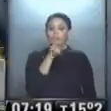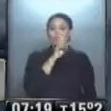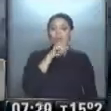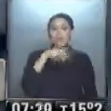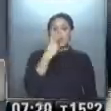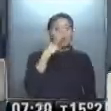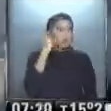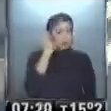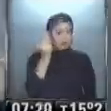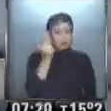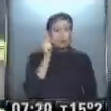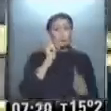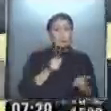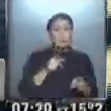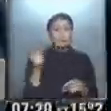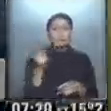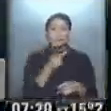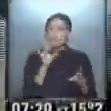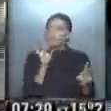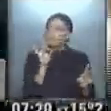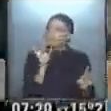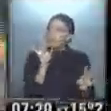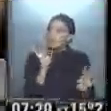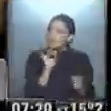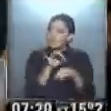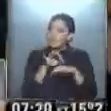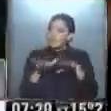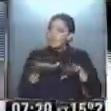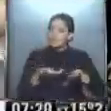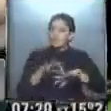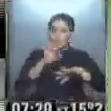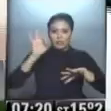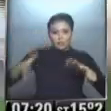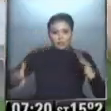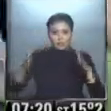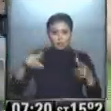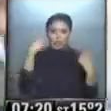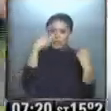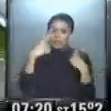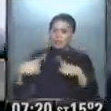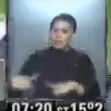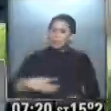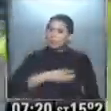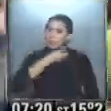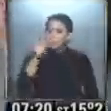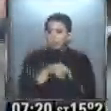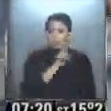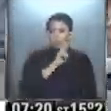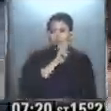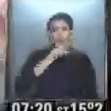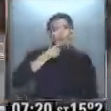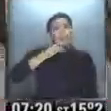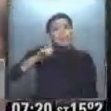de tener dos hijos atravesaban un complicado proceso de divorcio donde en reiteradas la joven denunció